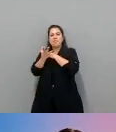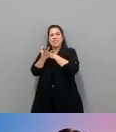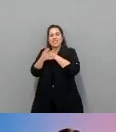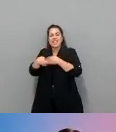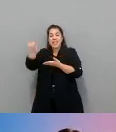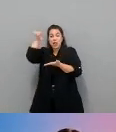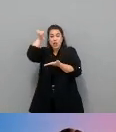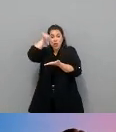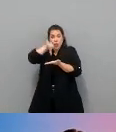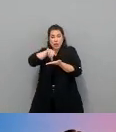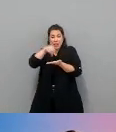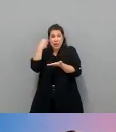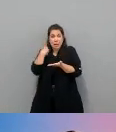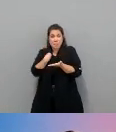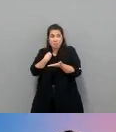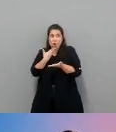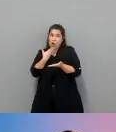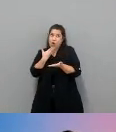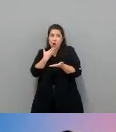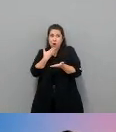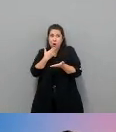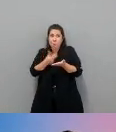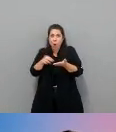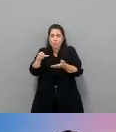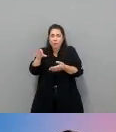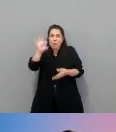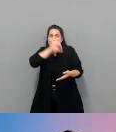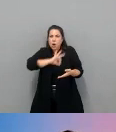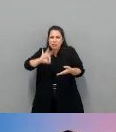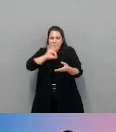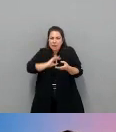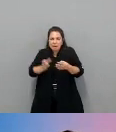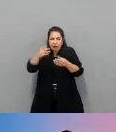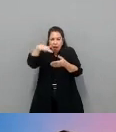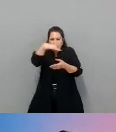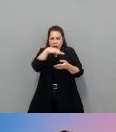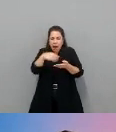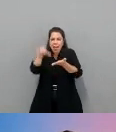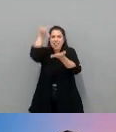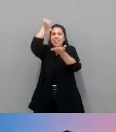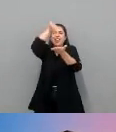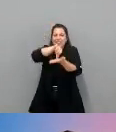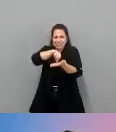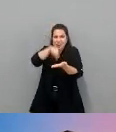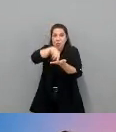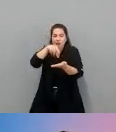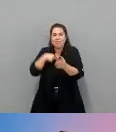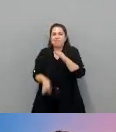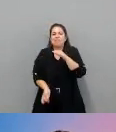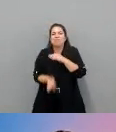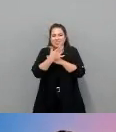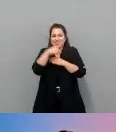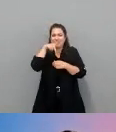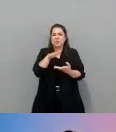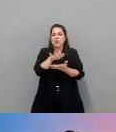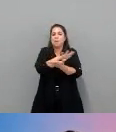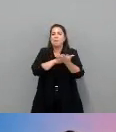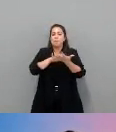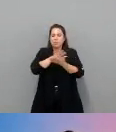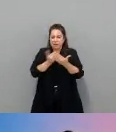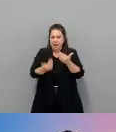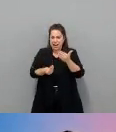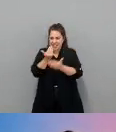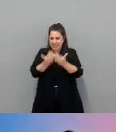en la ciudad que está como en el medio de la provincia de Pontevedra. Y curiosamente, hoy que vamos a hablar durante estos días de